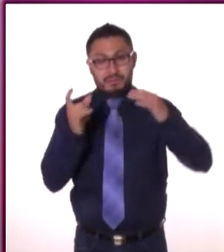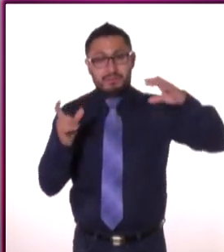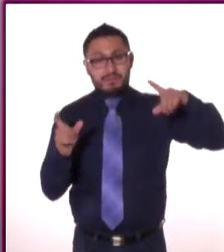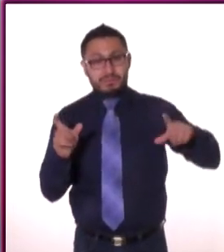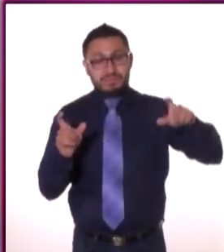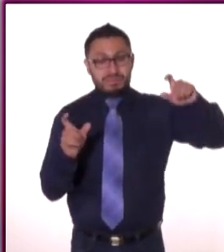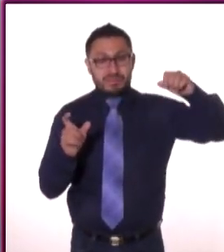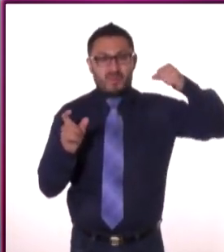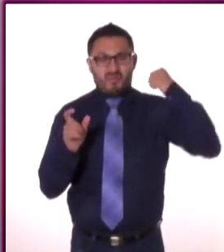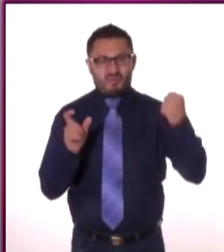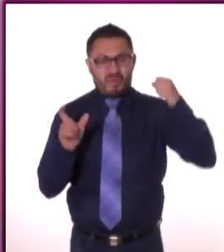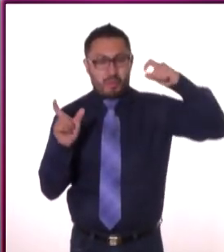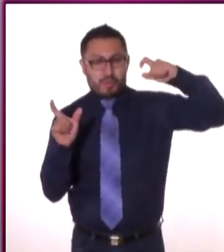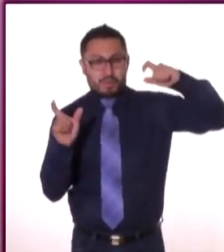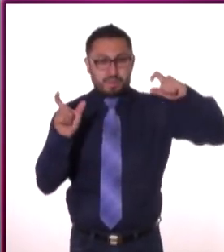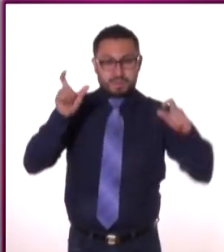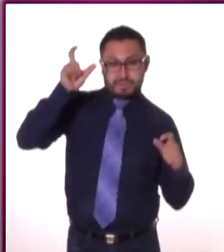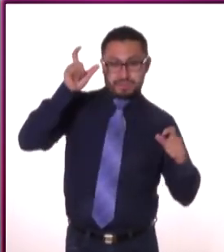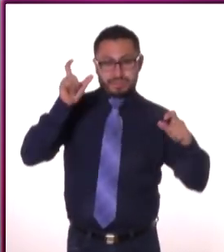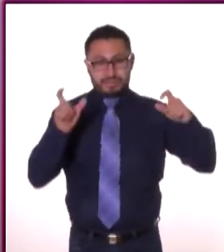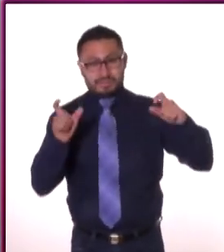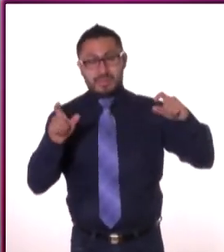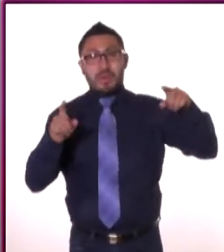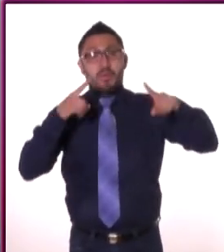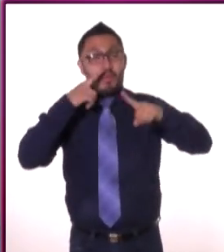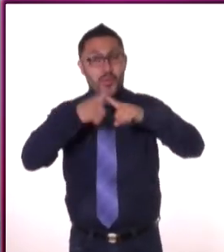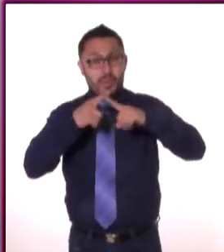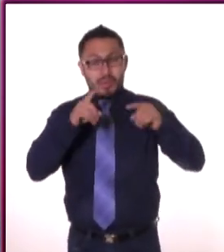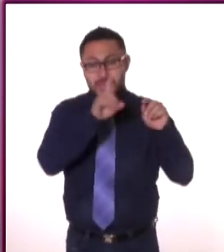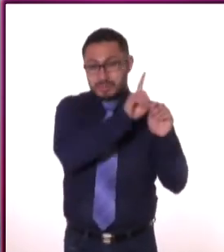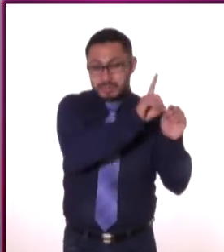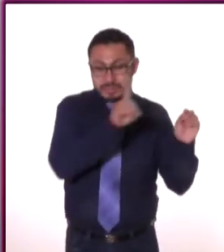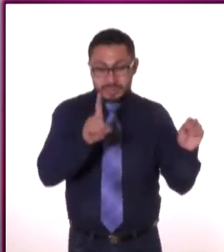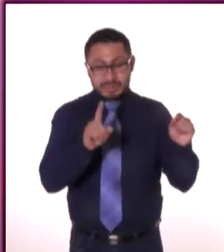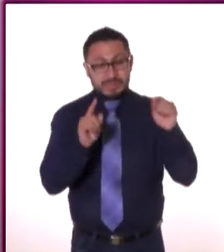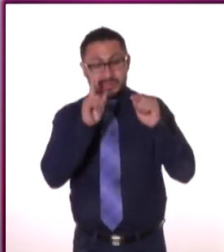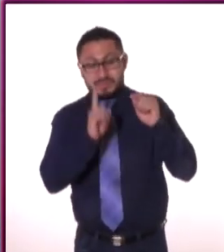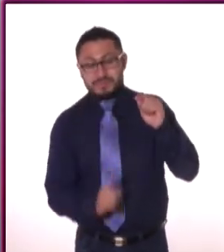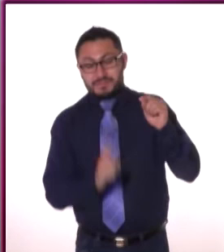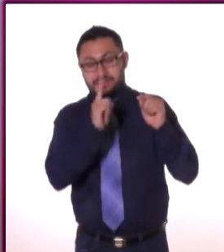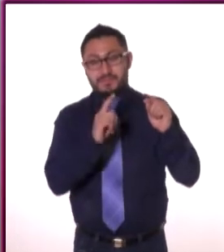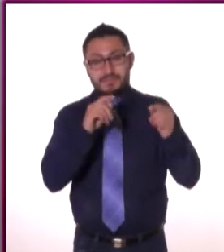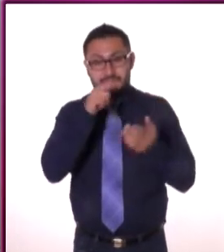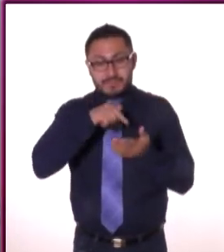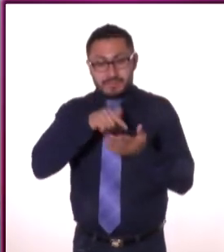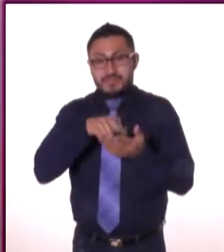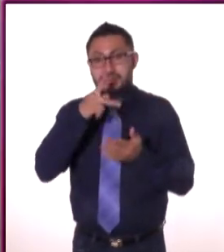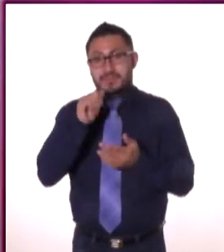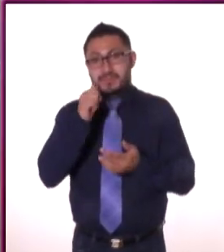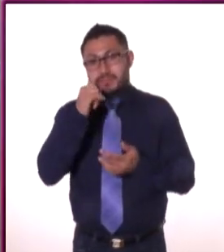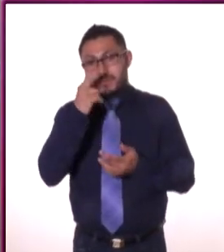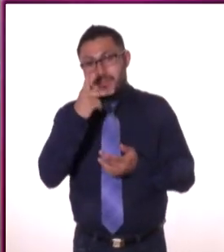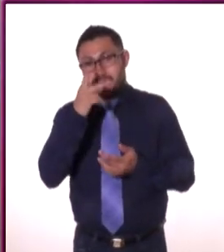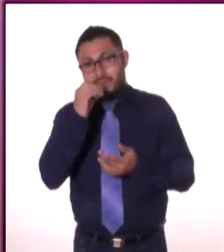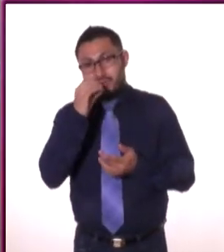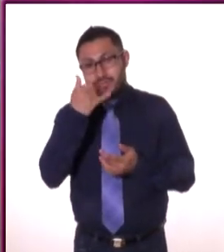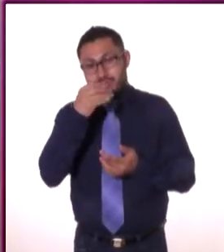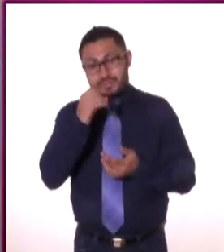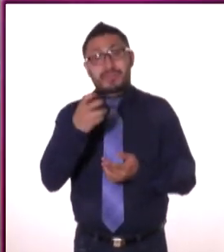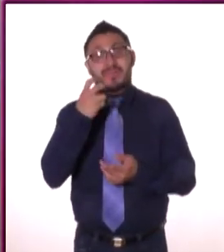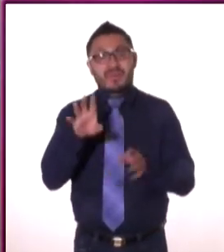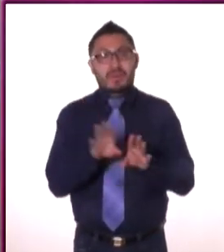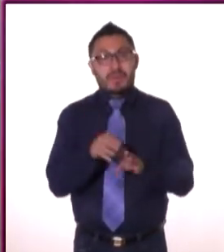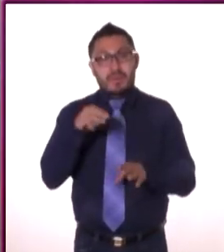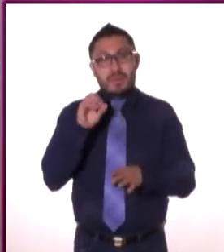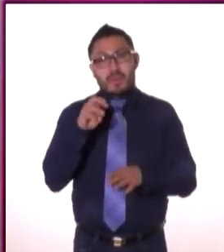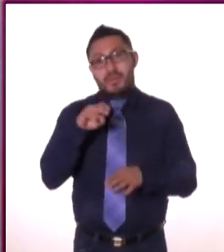apoyo es igual al producto de la fuerza que uno aplica por la distancia al punto de apoyo. Así es,